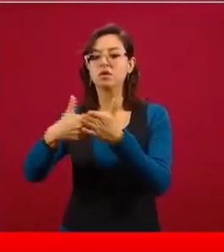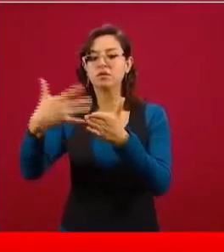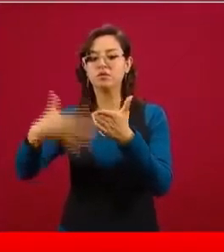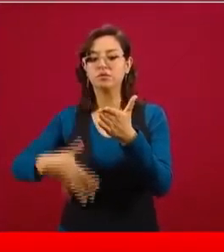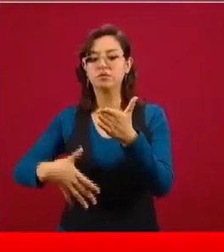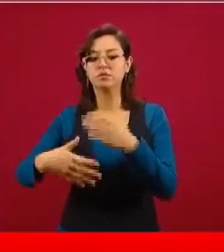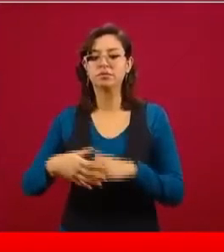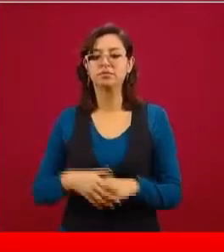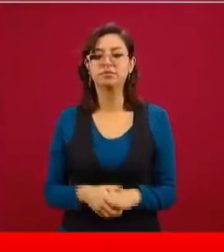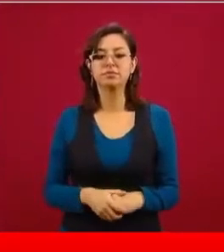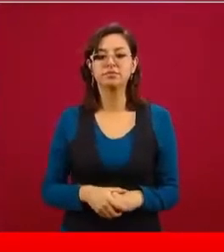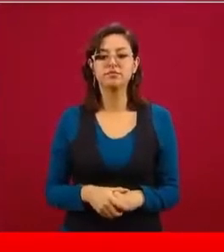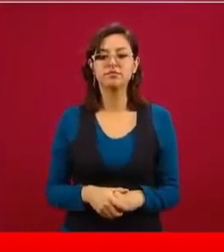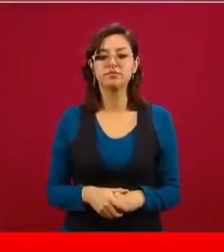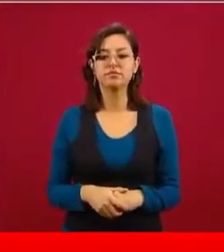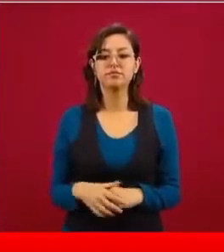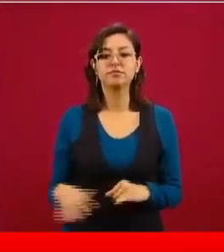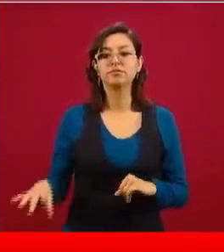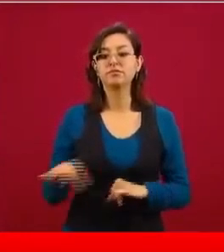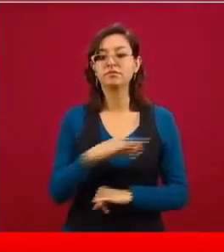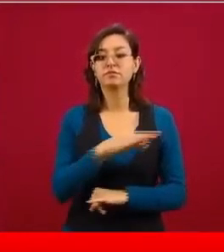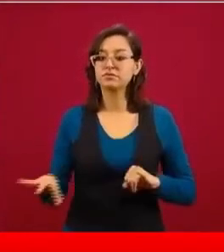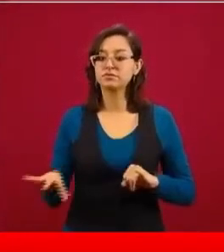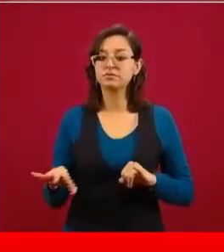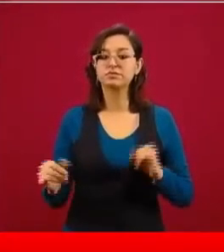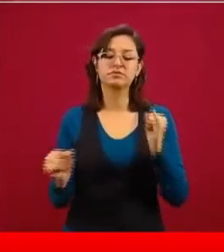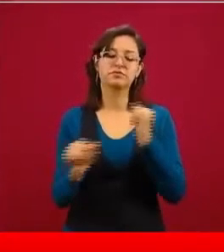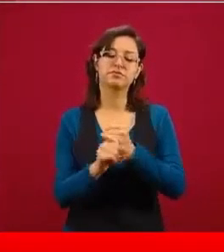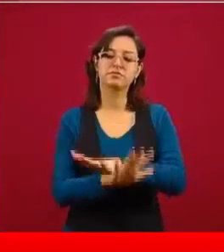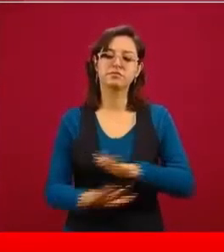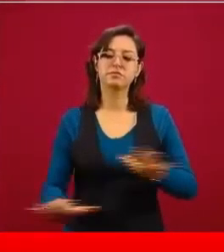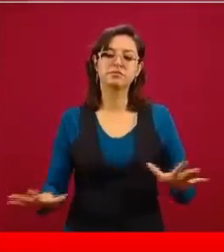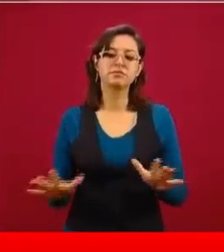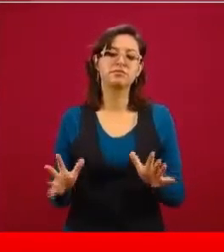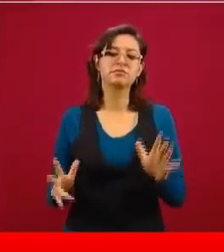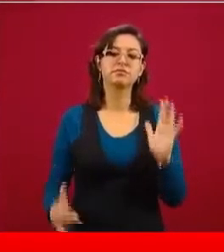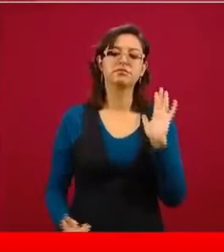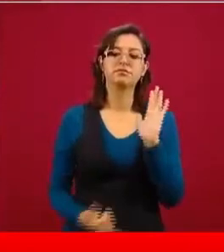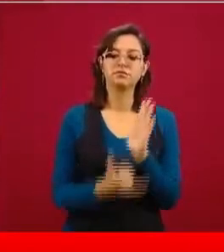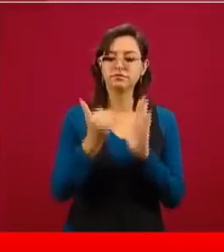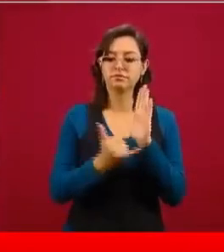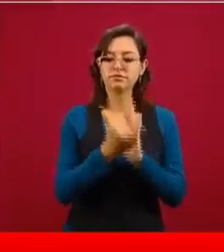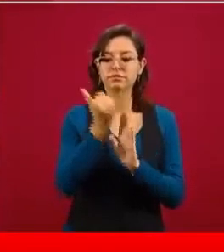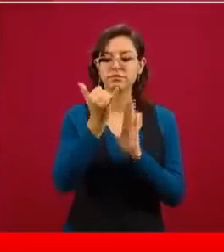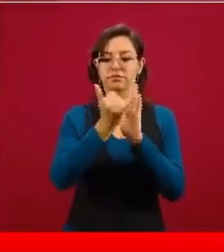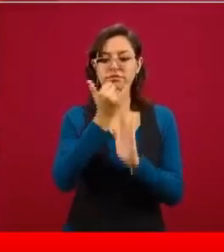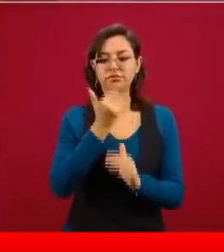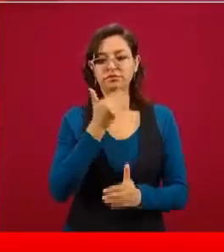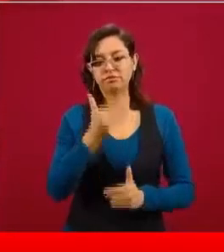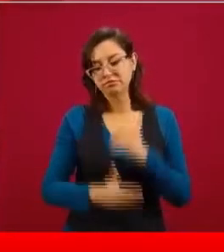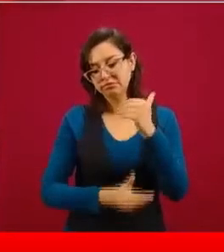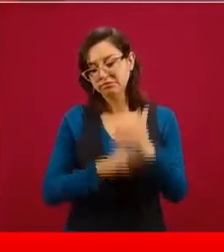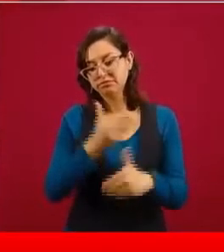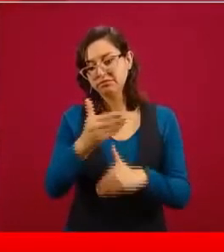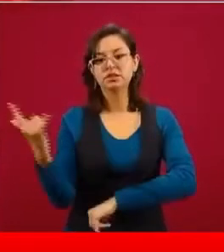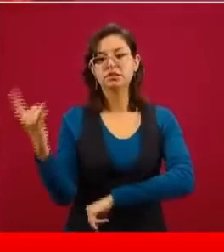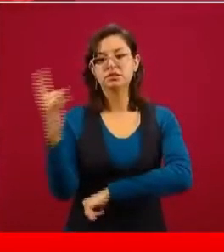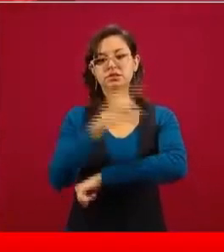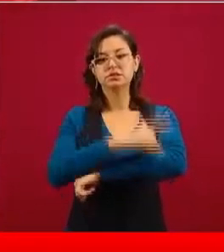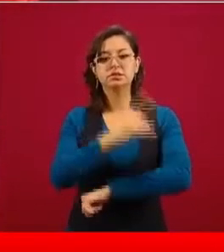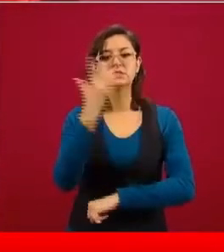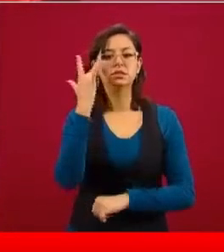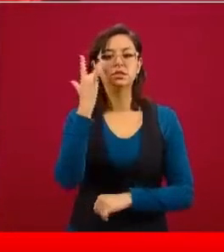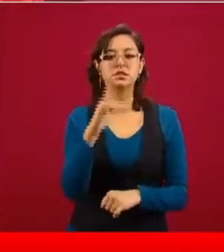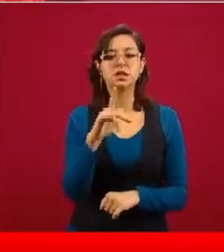y al final informamos, como siempre, sobre el avance en la construcción del aeropuerto de Santa